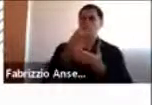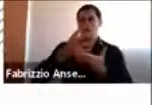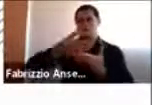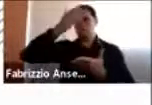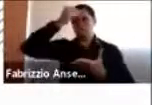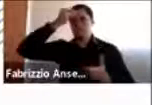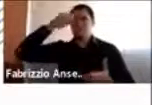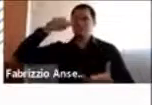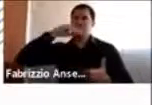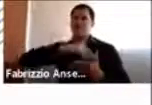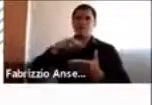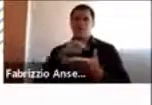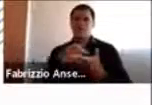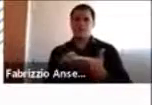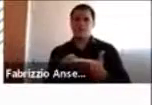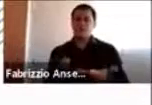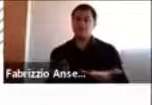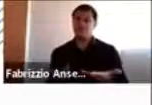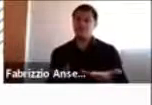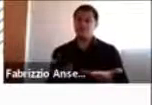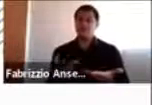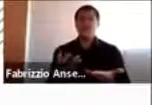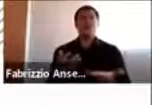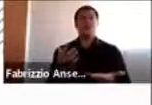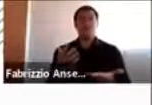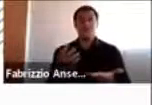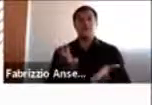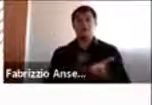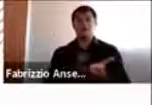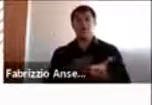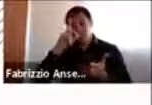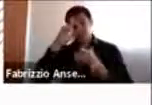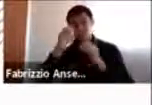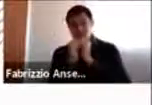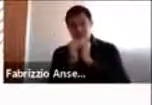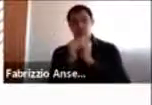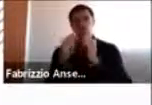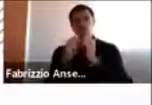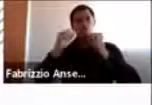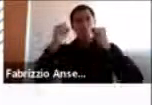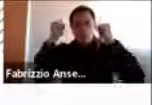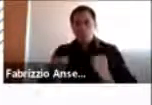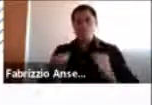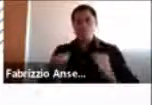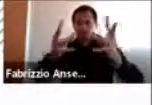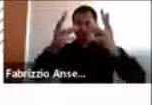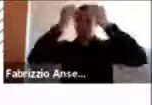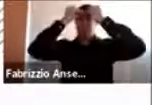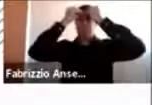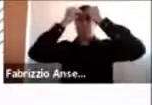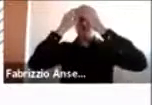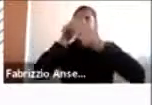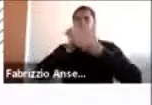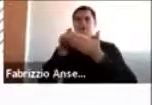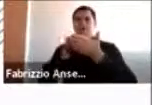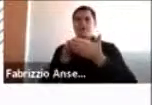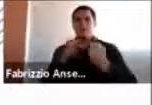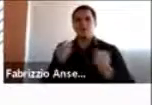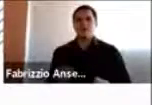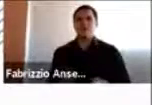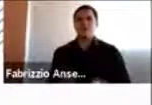relevante que nuestro cerebro sí es capaz de poderlo hacerlo y poderse entonces transformar. Lo que ocurre entonces es que hay un